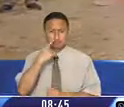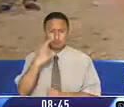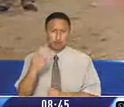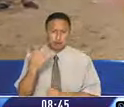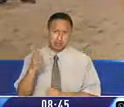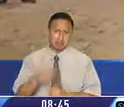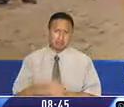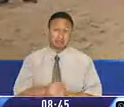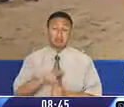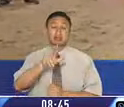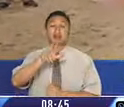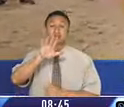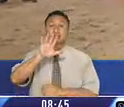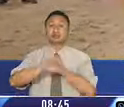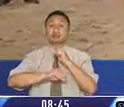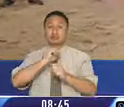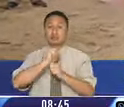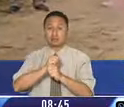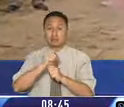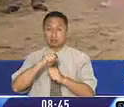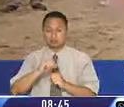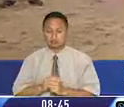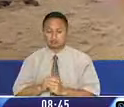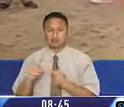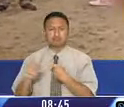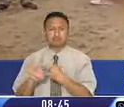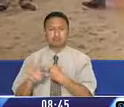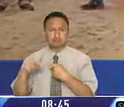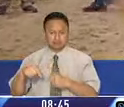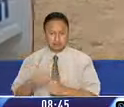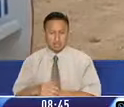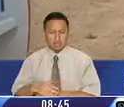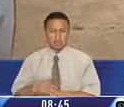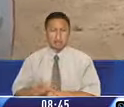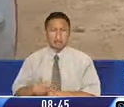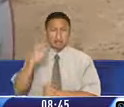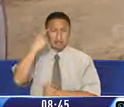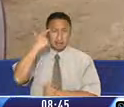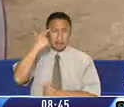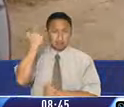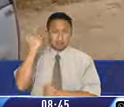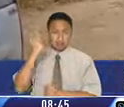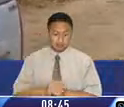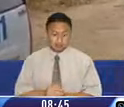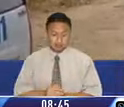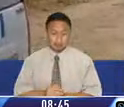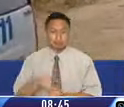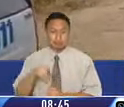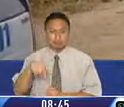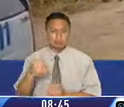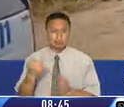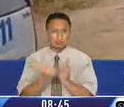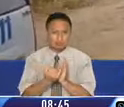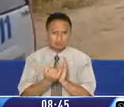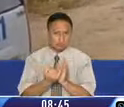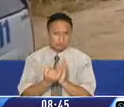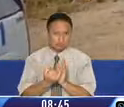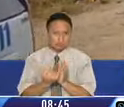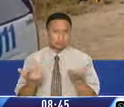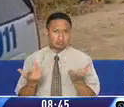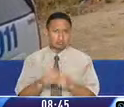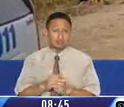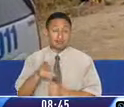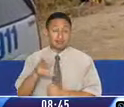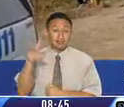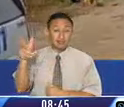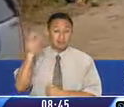aproximadamente 35 años de edad. La víctima tenía impactos de bala en la cabeza. El occiso no fue identificado. El hecho fue grabado